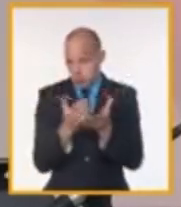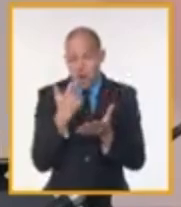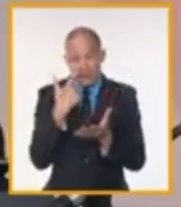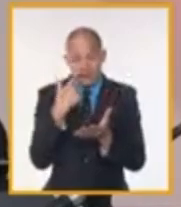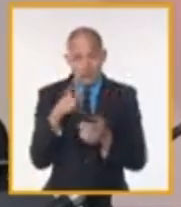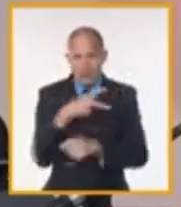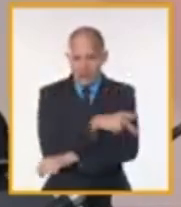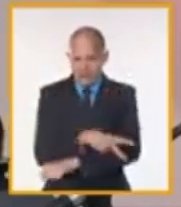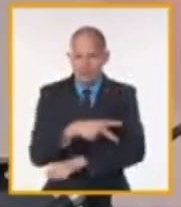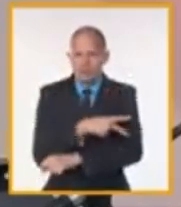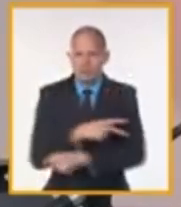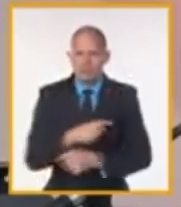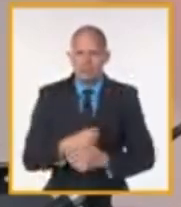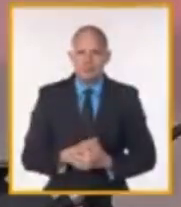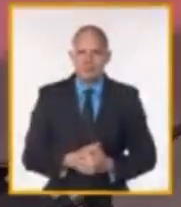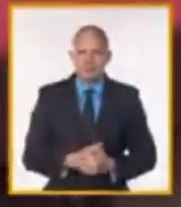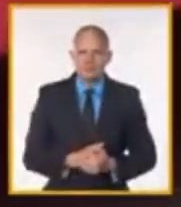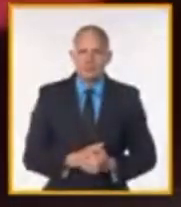llamando la atención